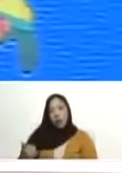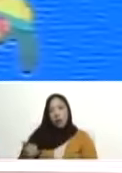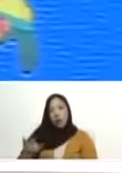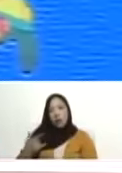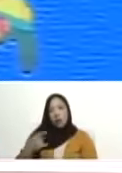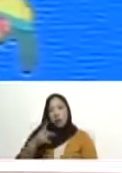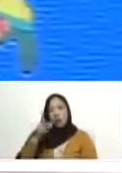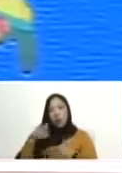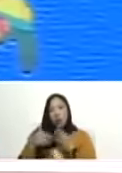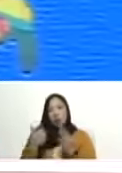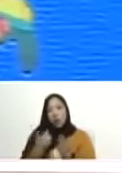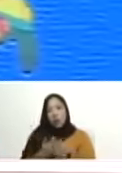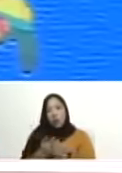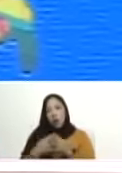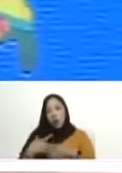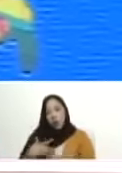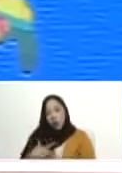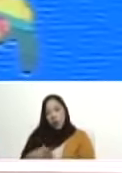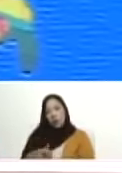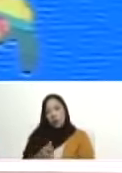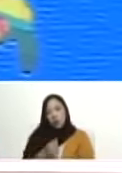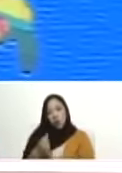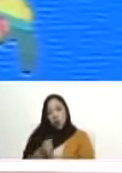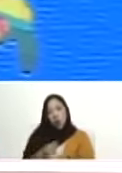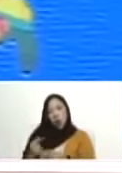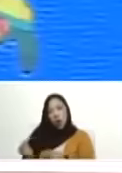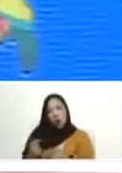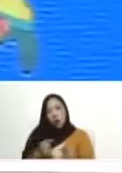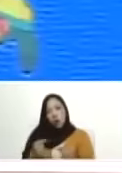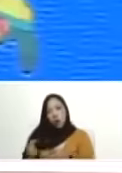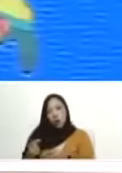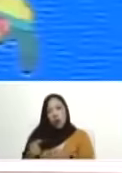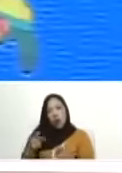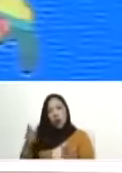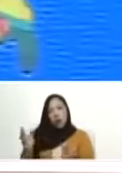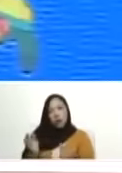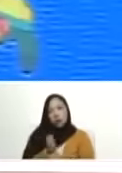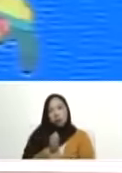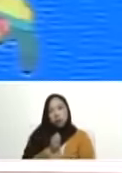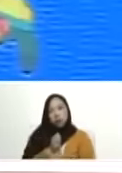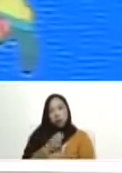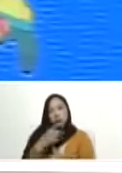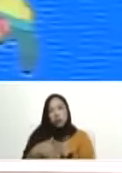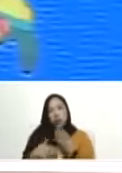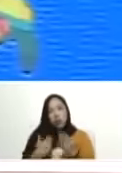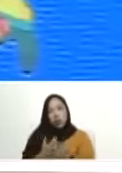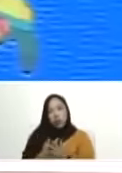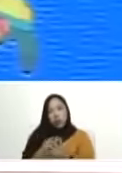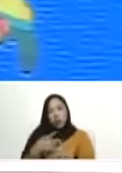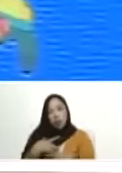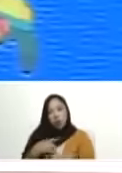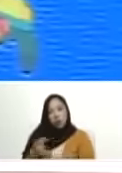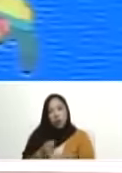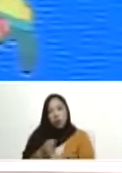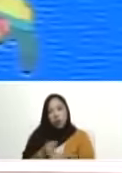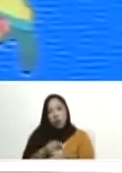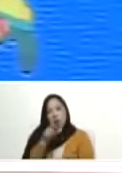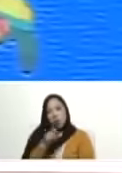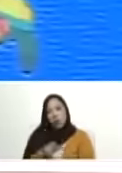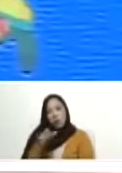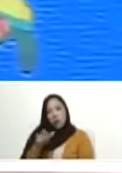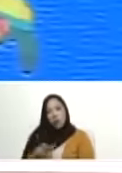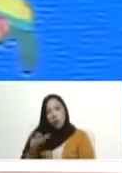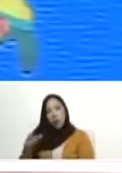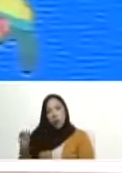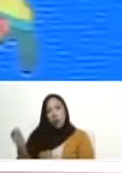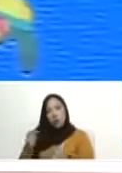una creciente intención de agredir, una creciente intención de perpetrar